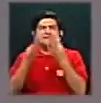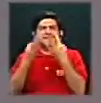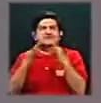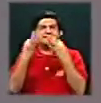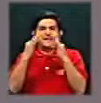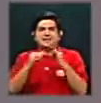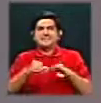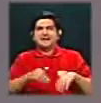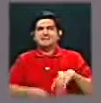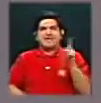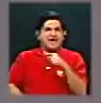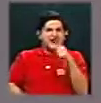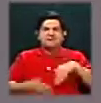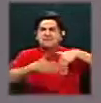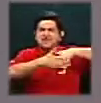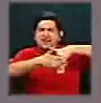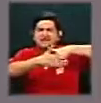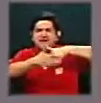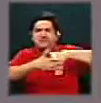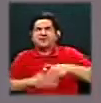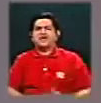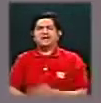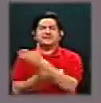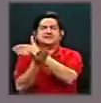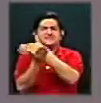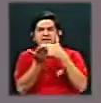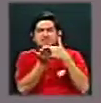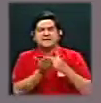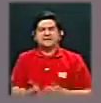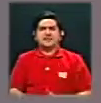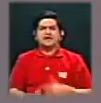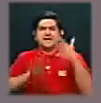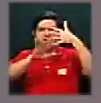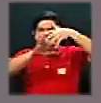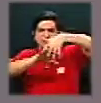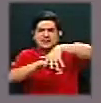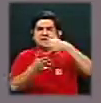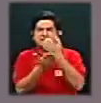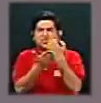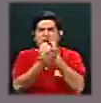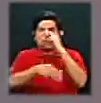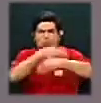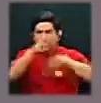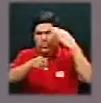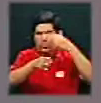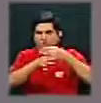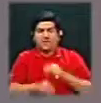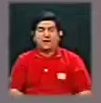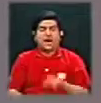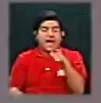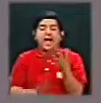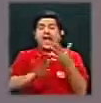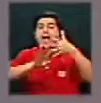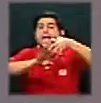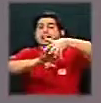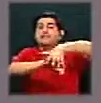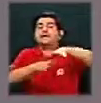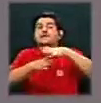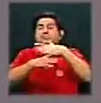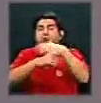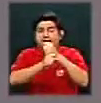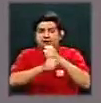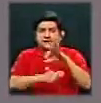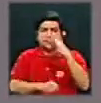los obstáculos que pudieran limitar su integración a la economía mundial, que esa integración tiene que realizarse tanto